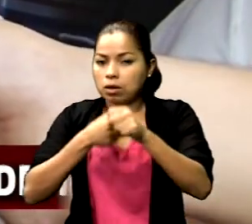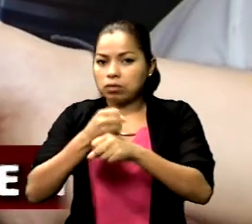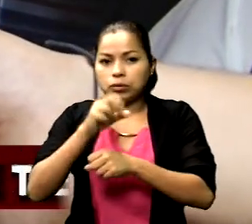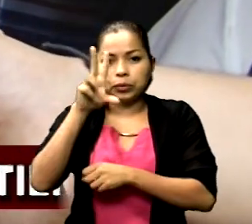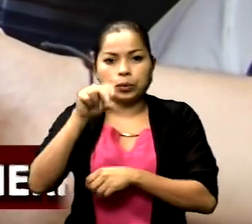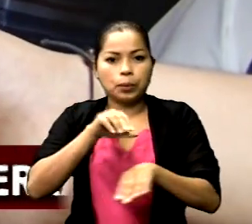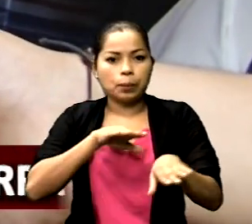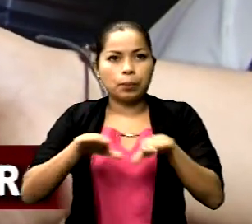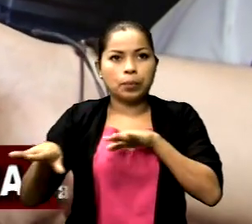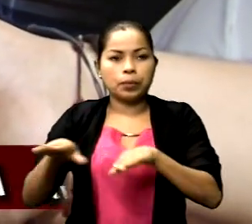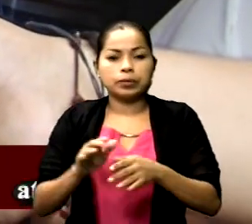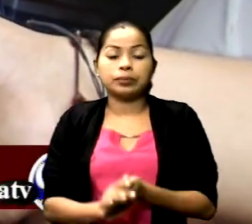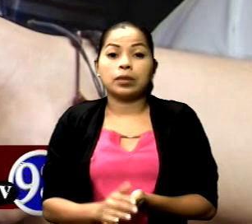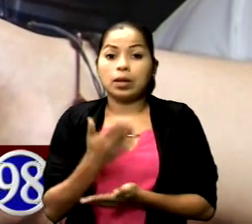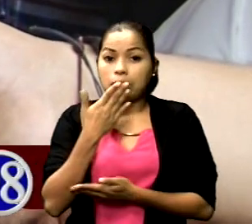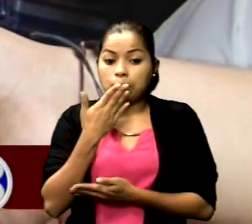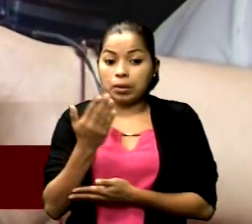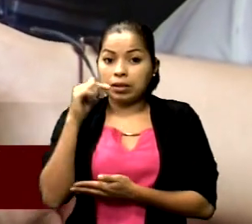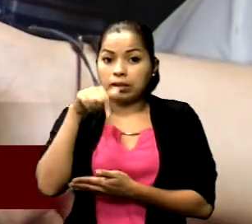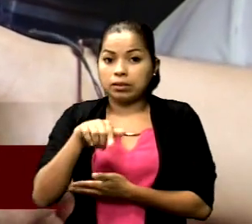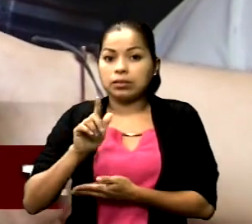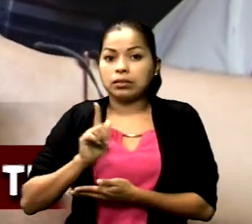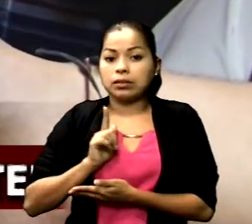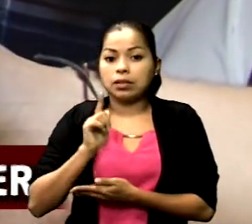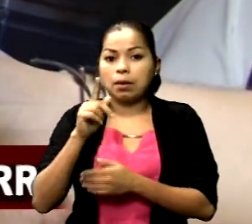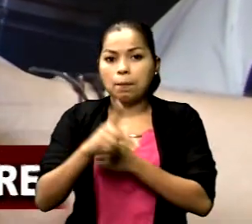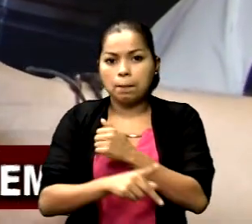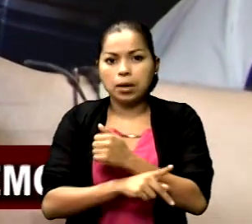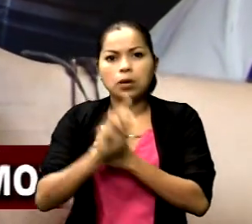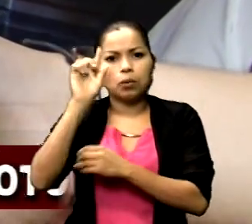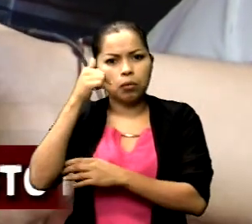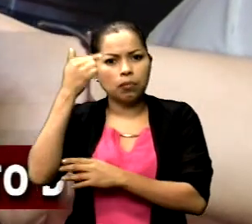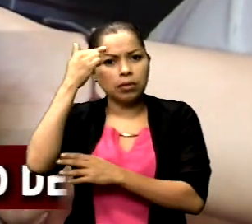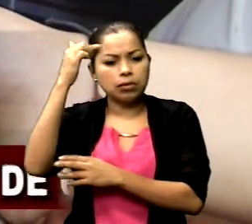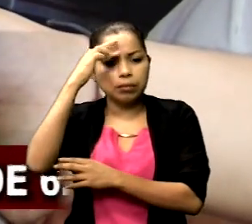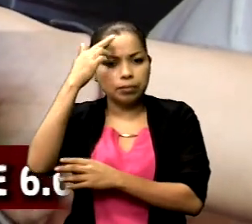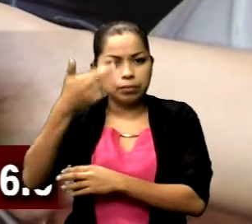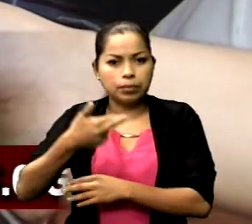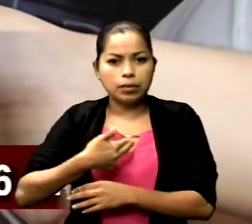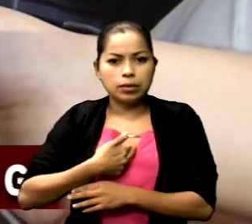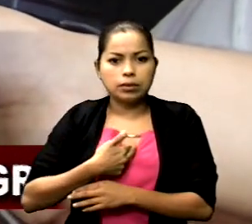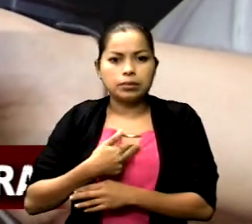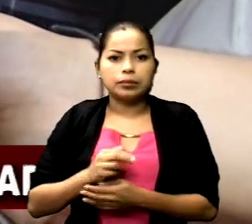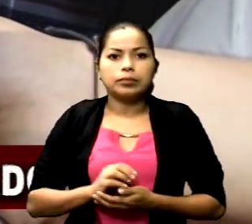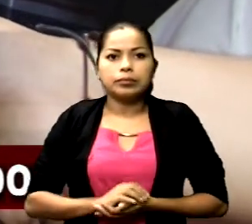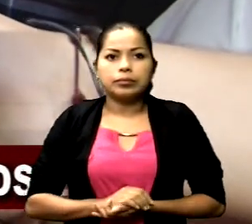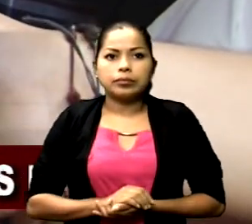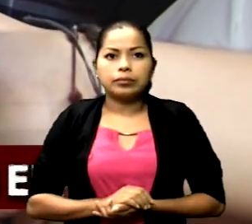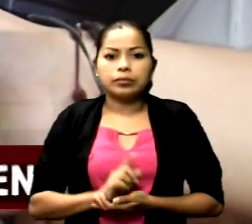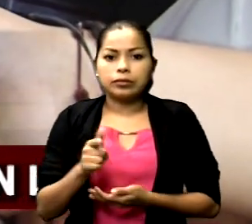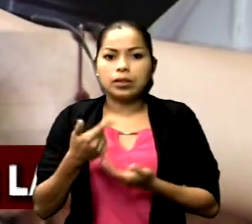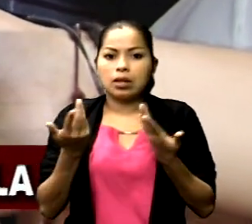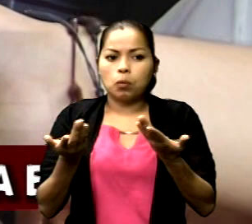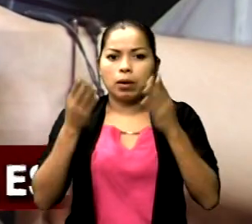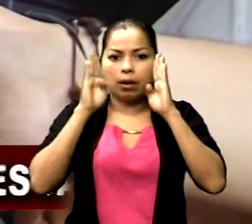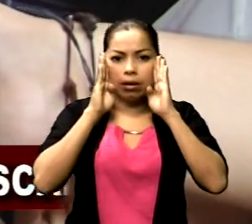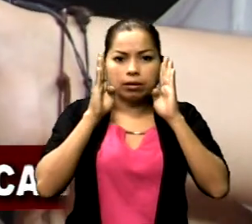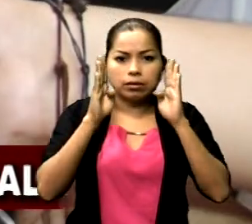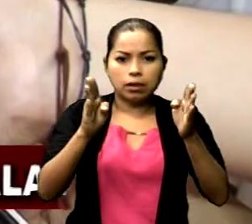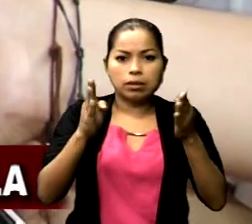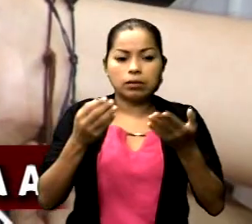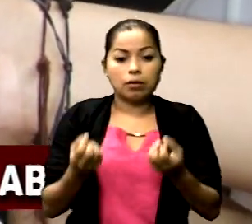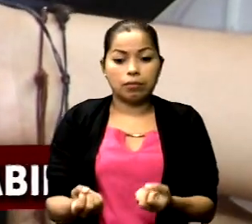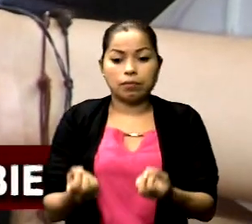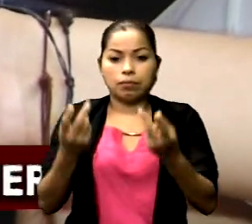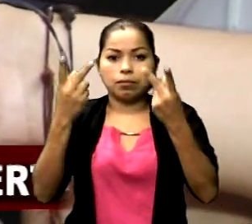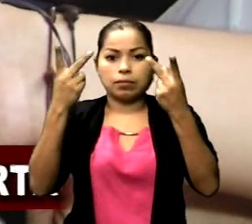la fortaleza de esto es que tenemos un Estado responsable, un Estado que está protegiendo la